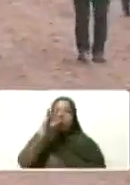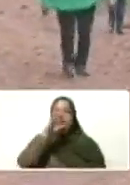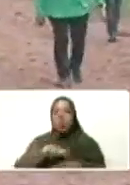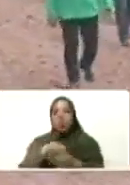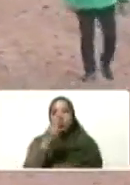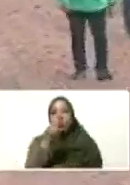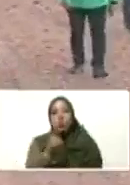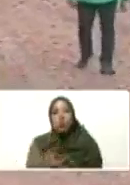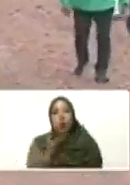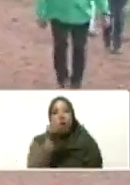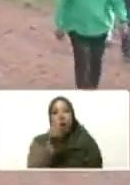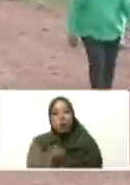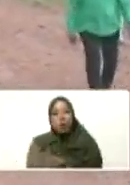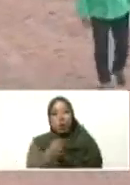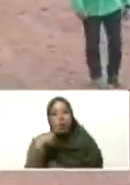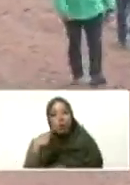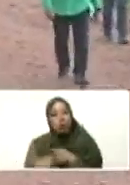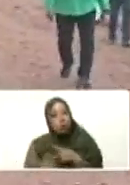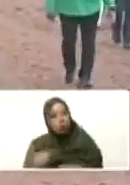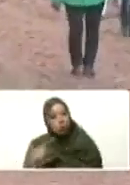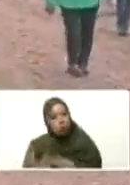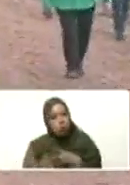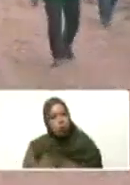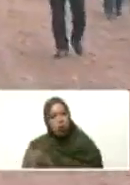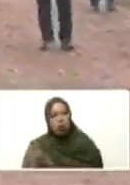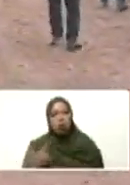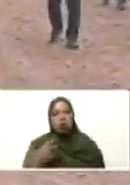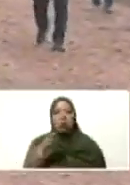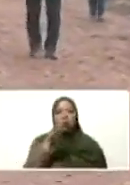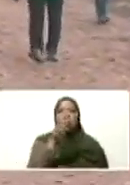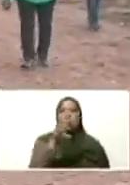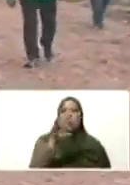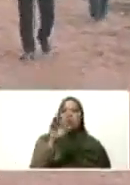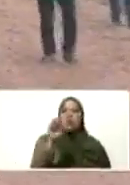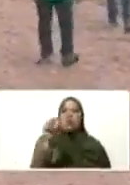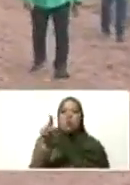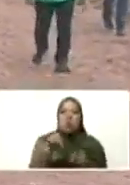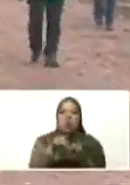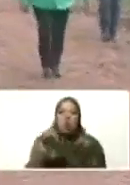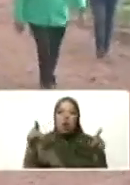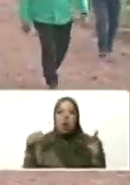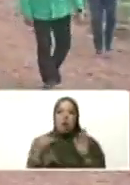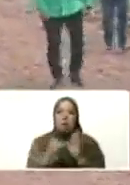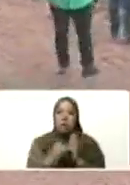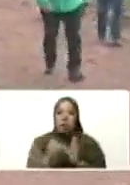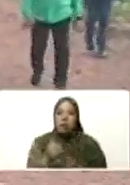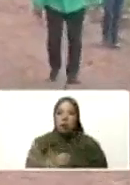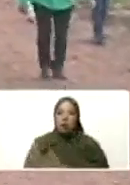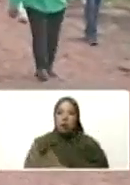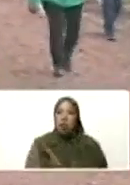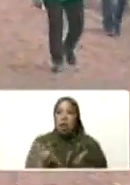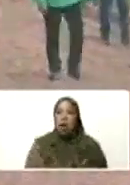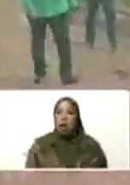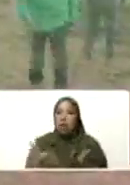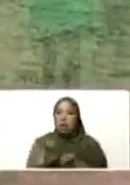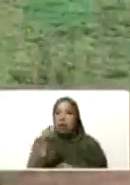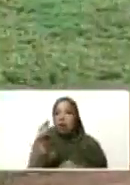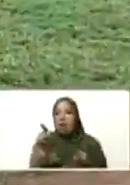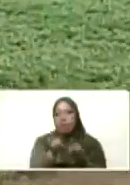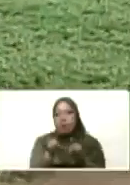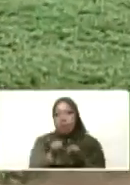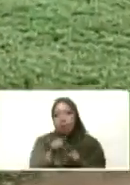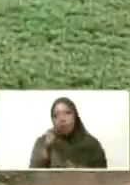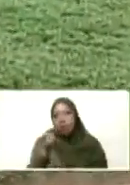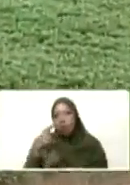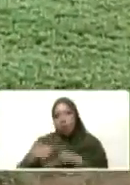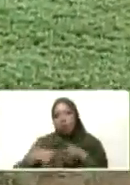Anzoátegui-Monaga-Guárico, un triángulo productivo de 250.000 hectáreas de soya, nada más. Es correcto, solo soya. Y hay que seguir avanzando en